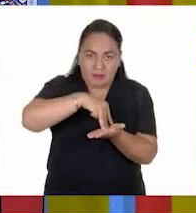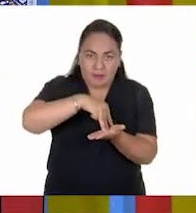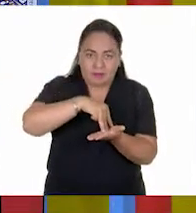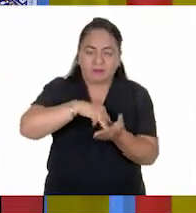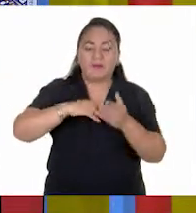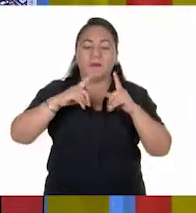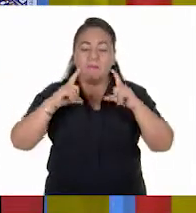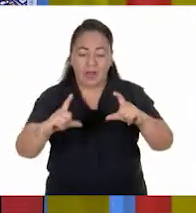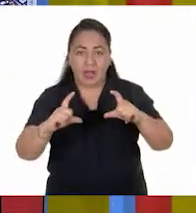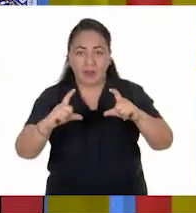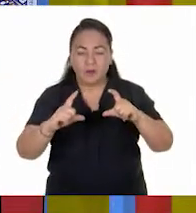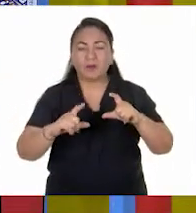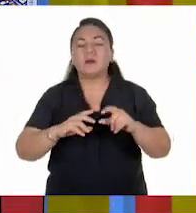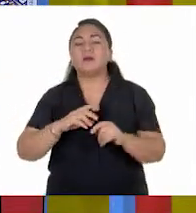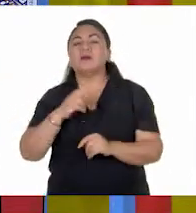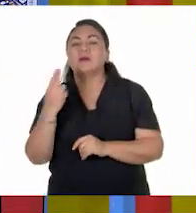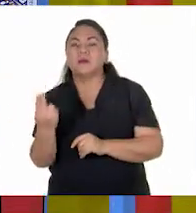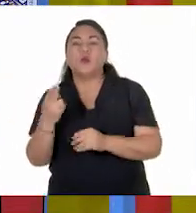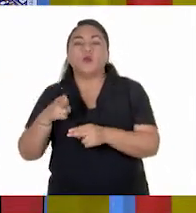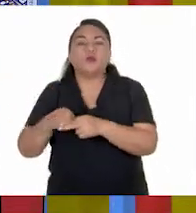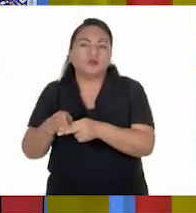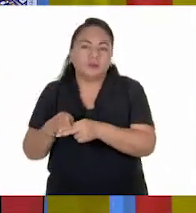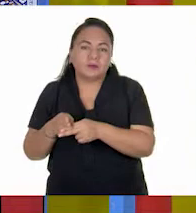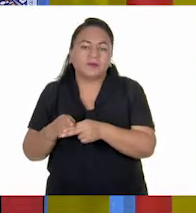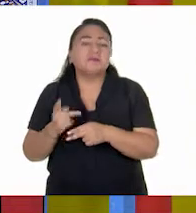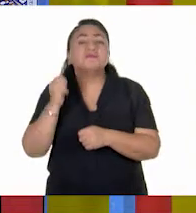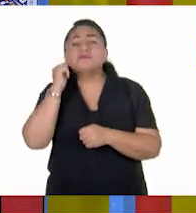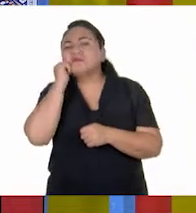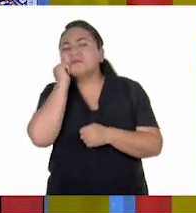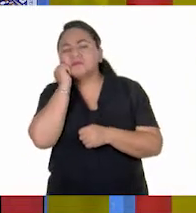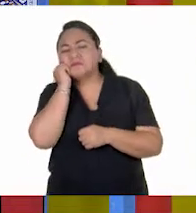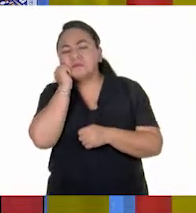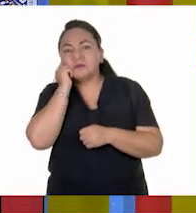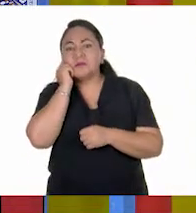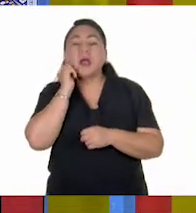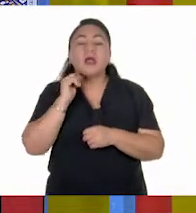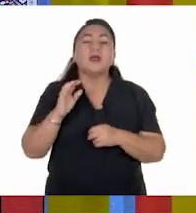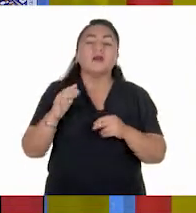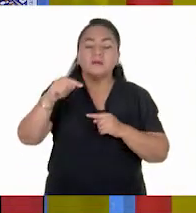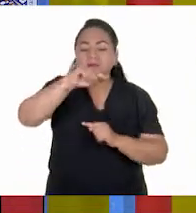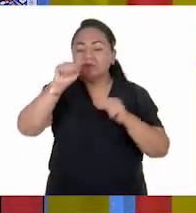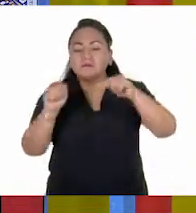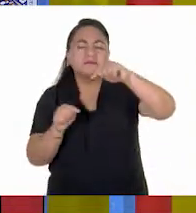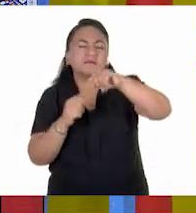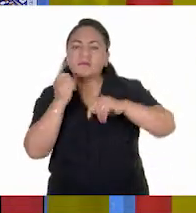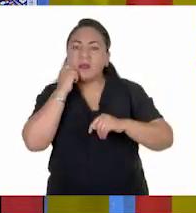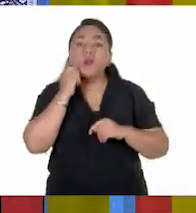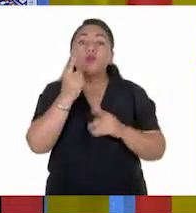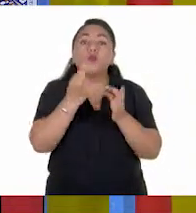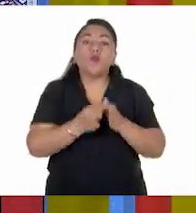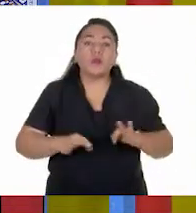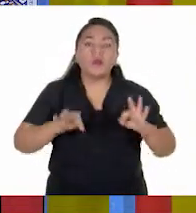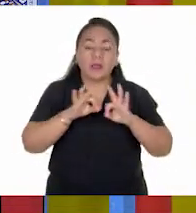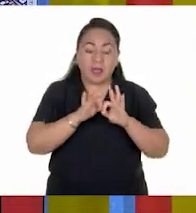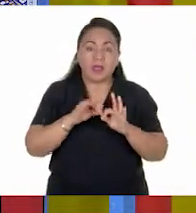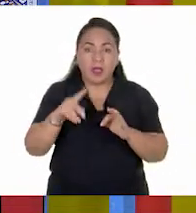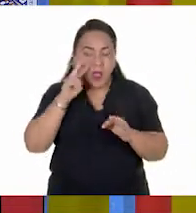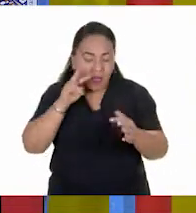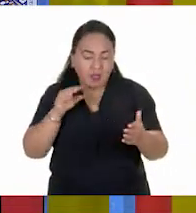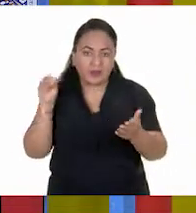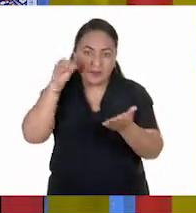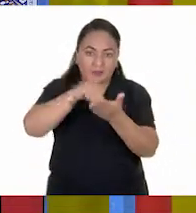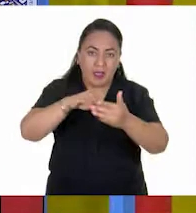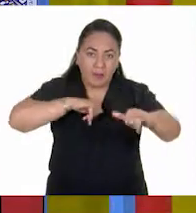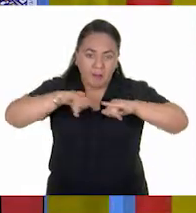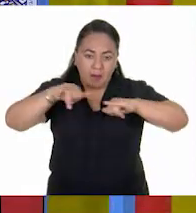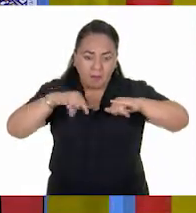plato, un cuchillo, no importa la posición que tenga. Represéntalos para que nosotros podamos ubicar en nuestro